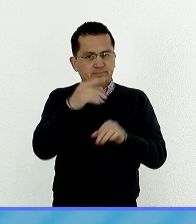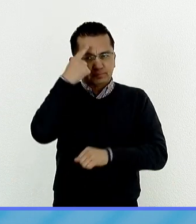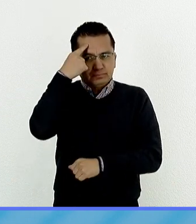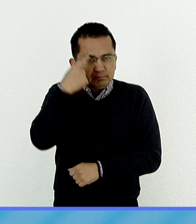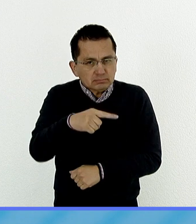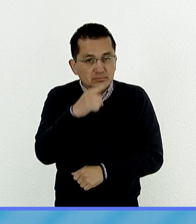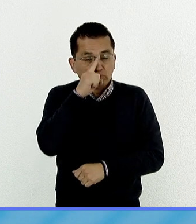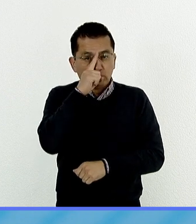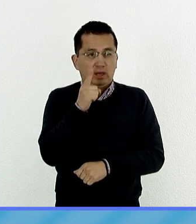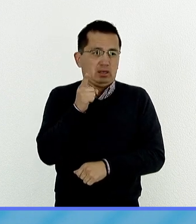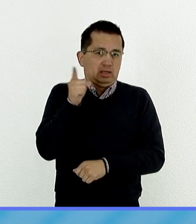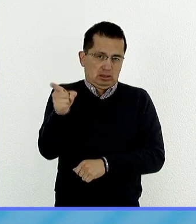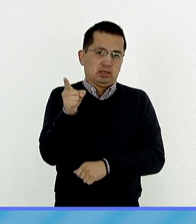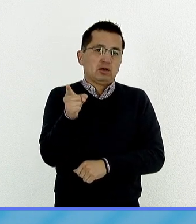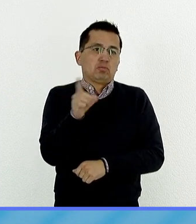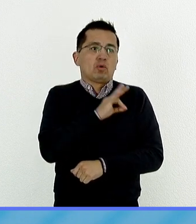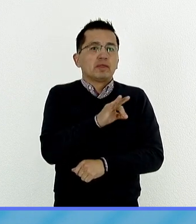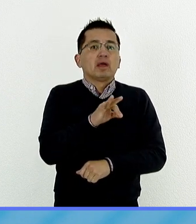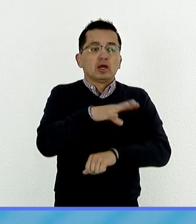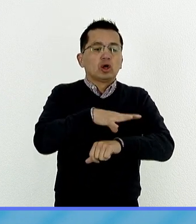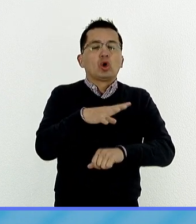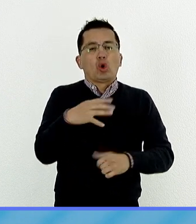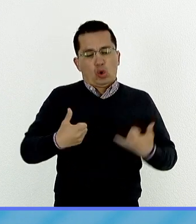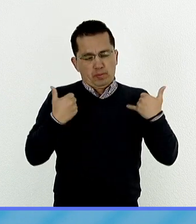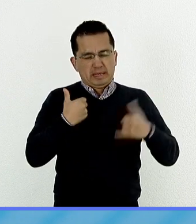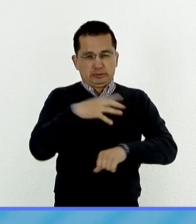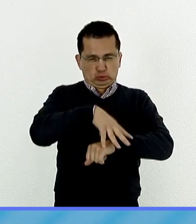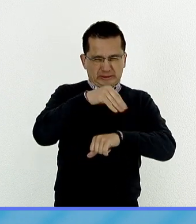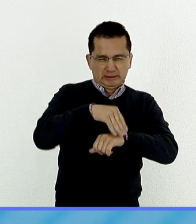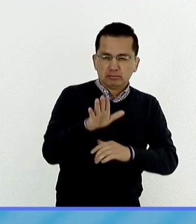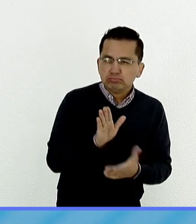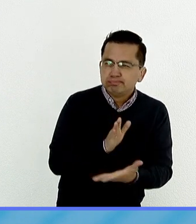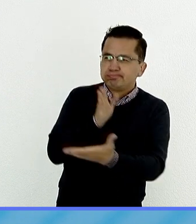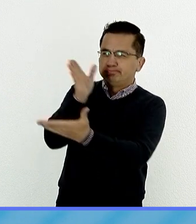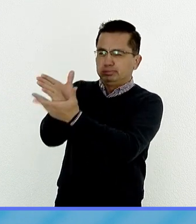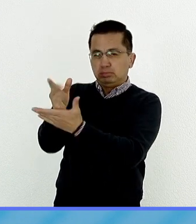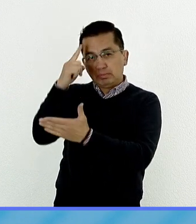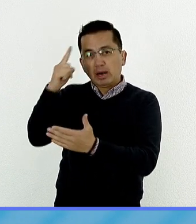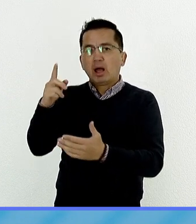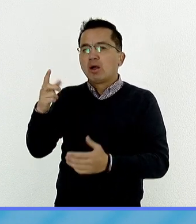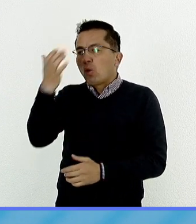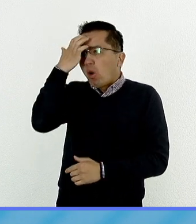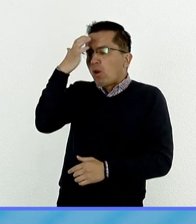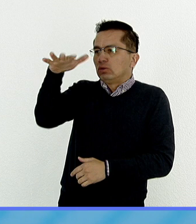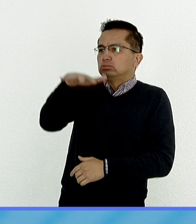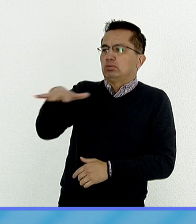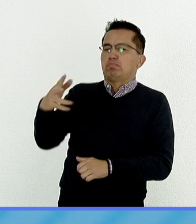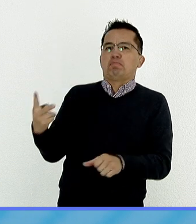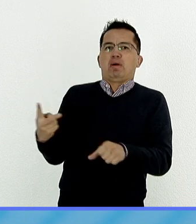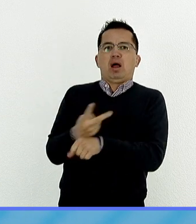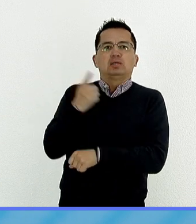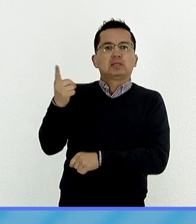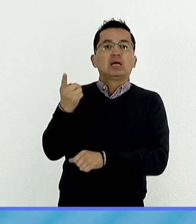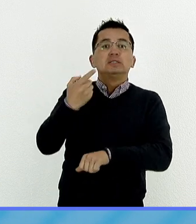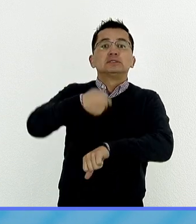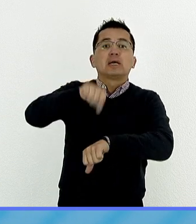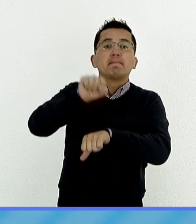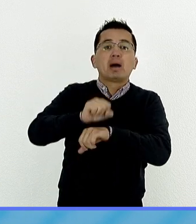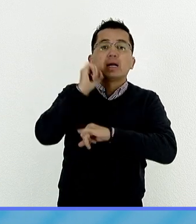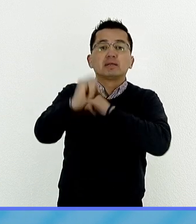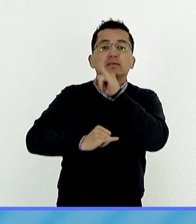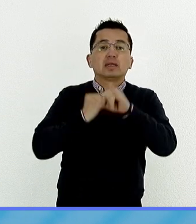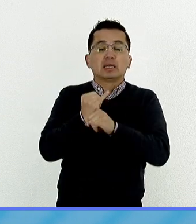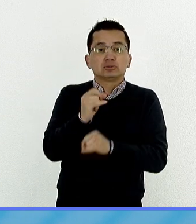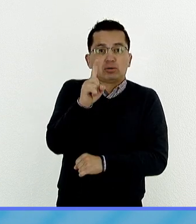jóvenes Elvira Suecia conocer lo que se hace allá estar en la semana del agua y participar con su en la presentación